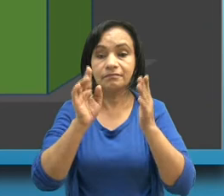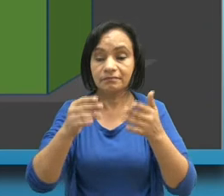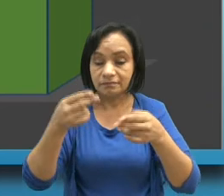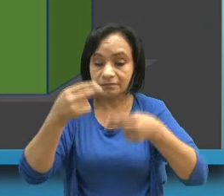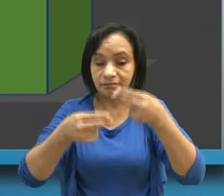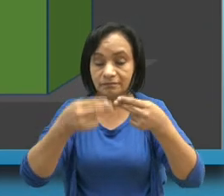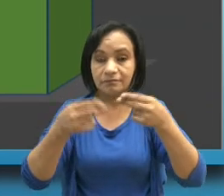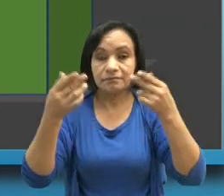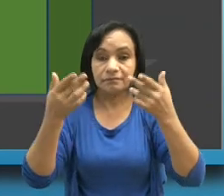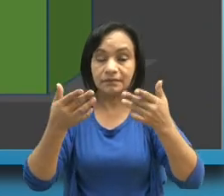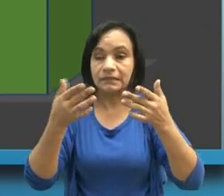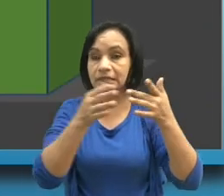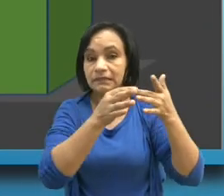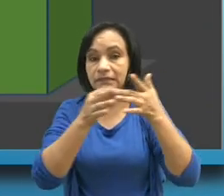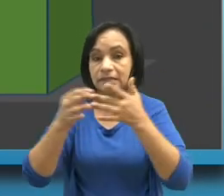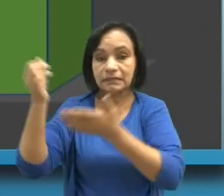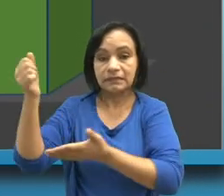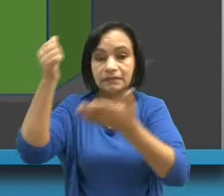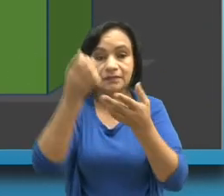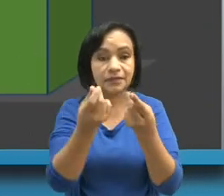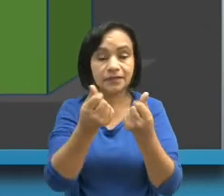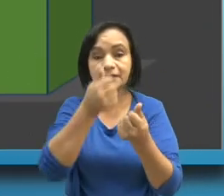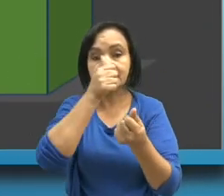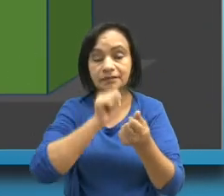históricas de desembolsos en temas de agua potable